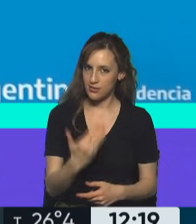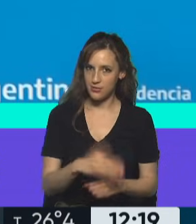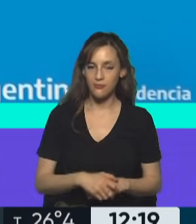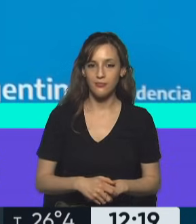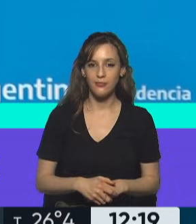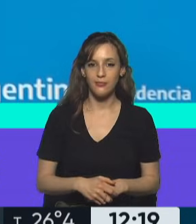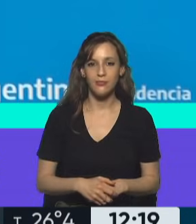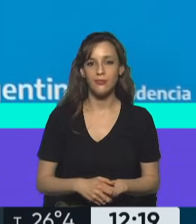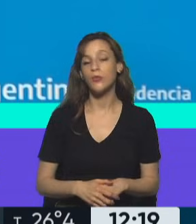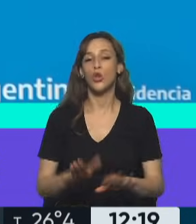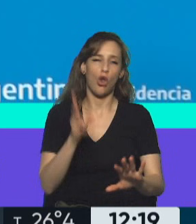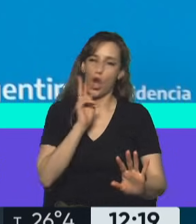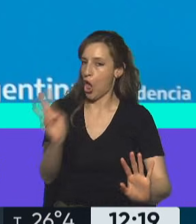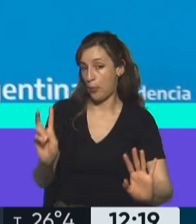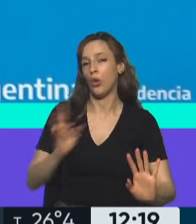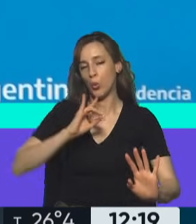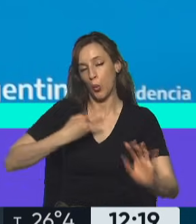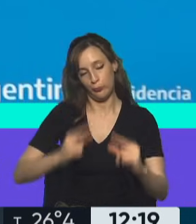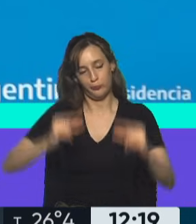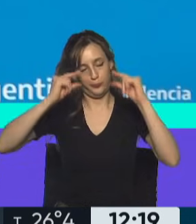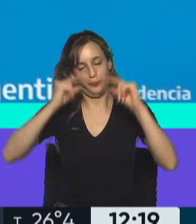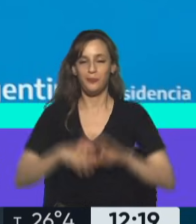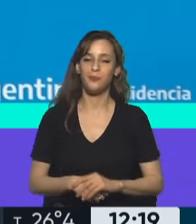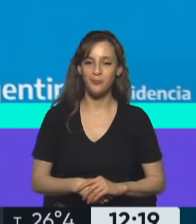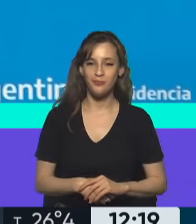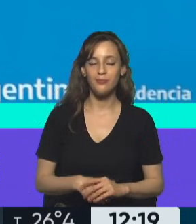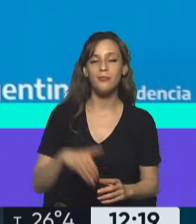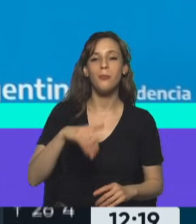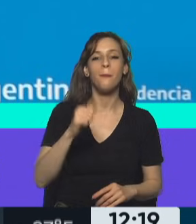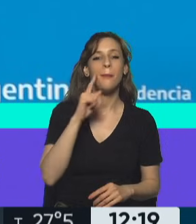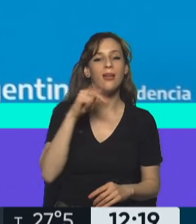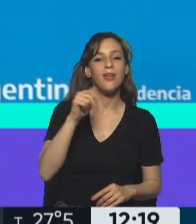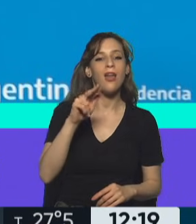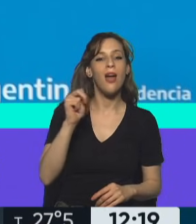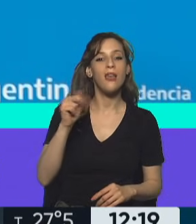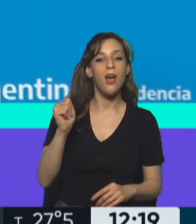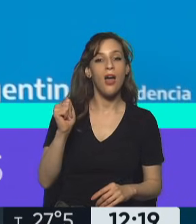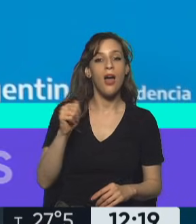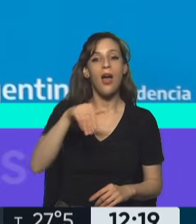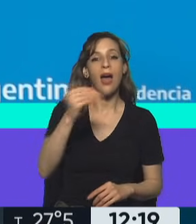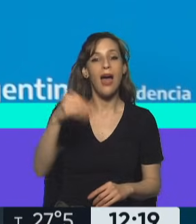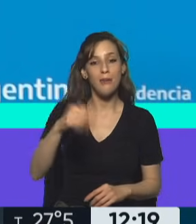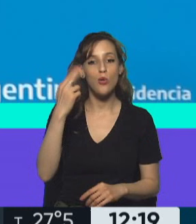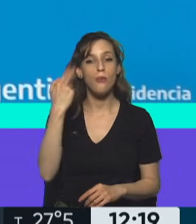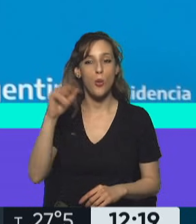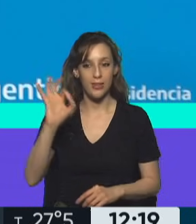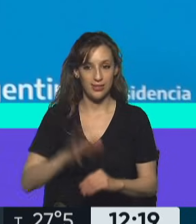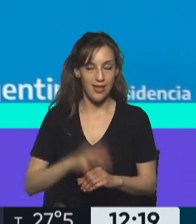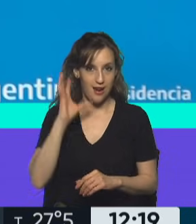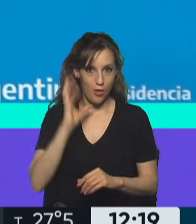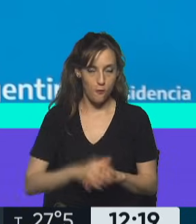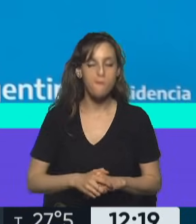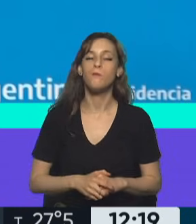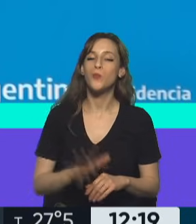No voy a fingir que veo, así que me voy a poner los anteojos. Maín Arana, de AM990. Hola, Maín. ¿Qué tal? Buenas